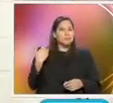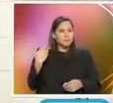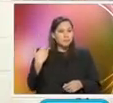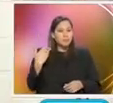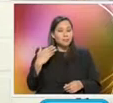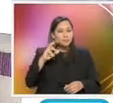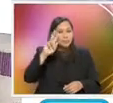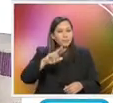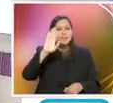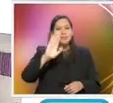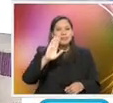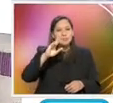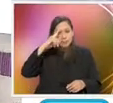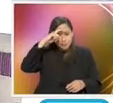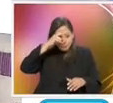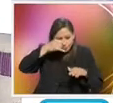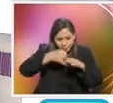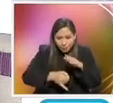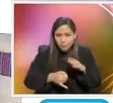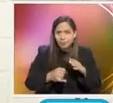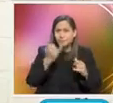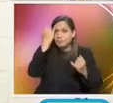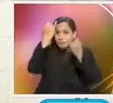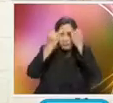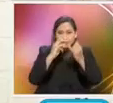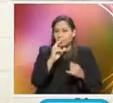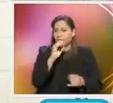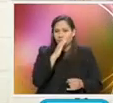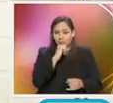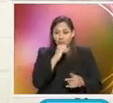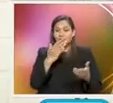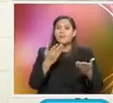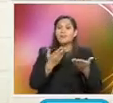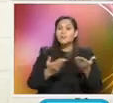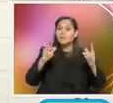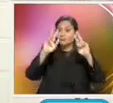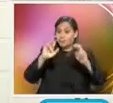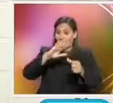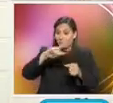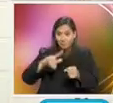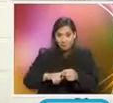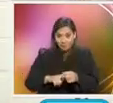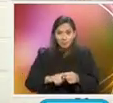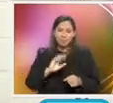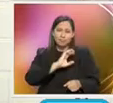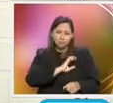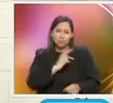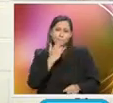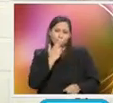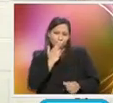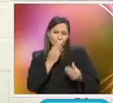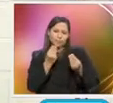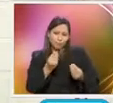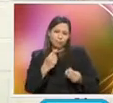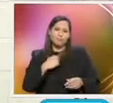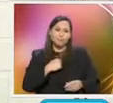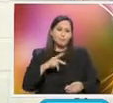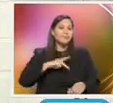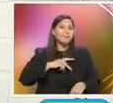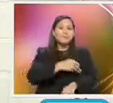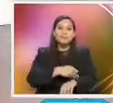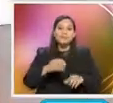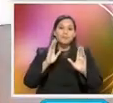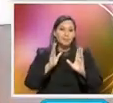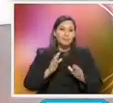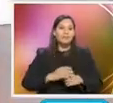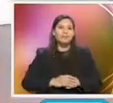era realmente complejo imaginarlas siquiera. Y el caso de las mascotas tan queridas por muchos de nosotros. Son parte de la